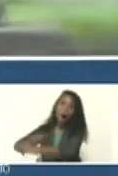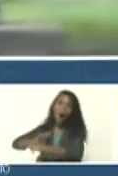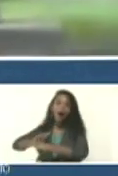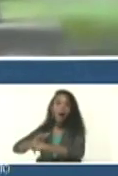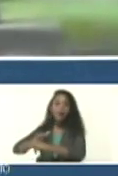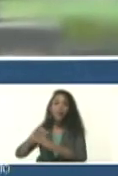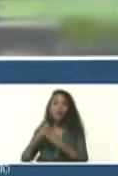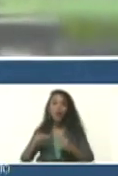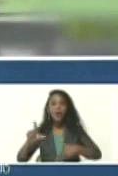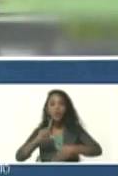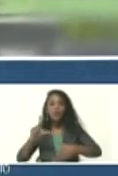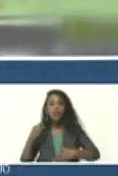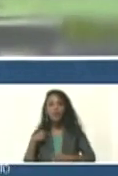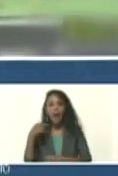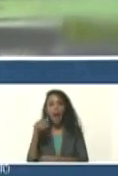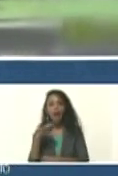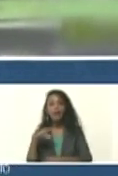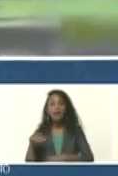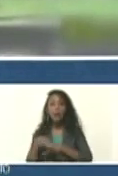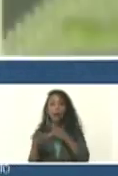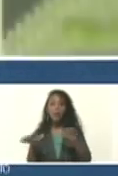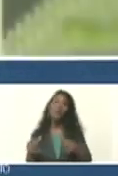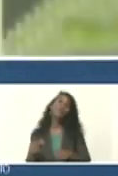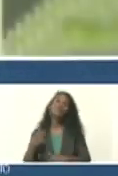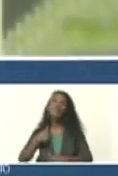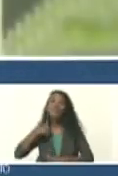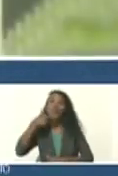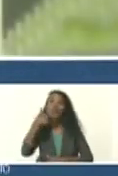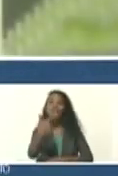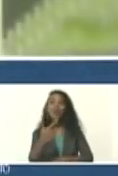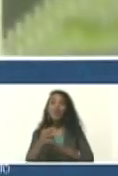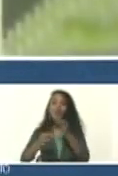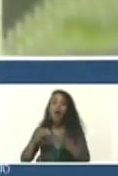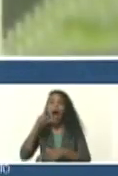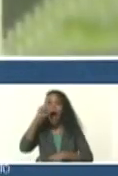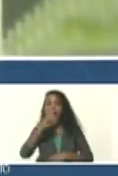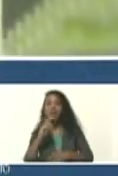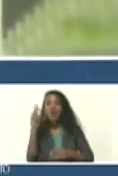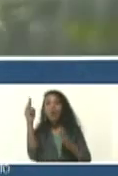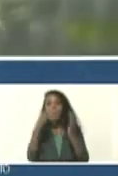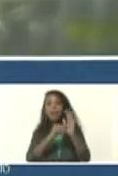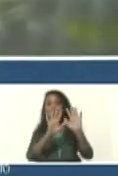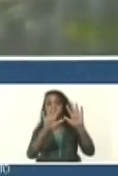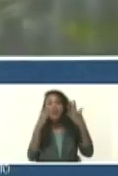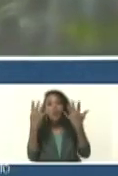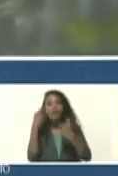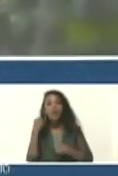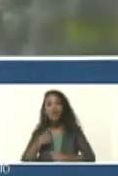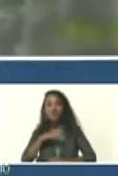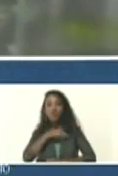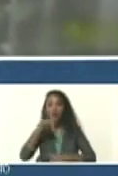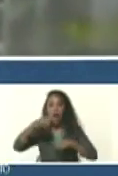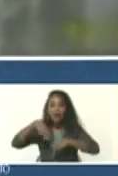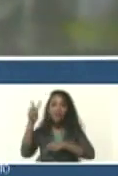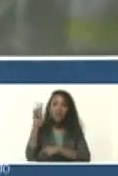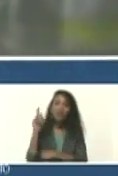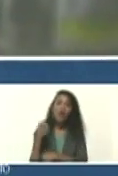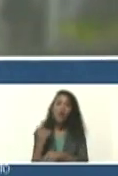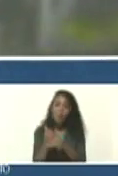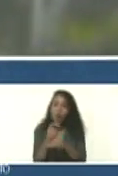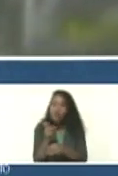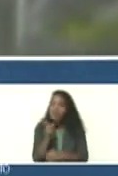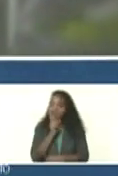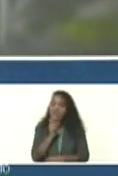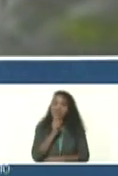el Caribe. Porque yo se los digo, año 2019 ha sido un año complejo y duro para nosotros. Pero